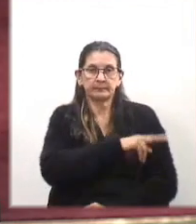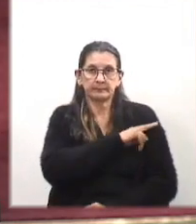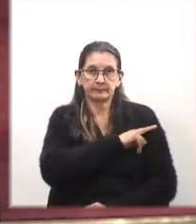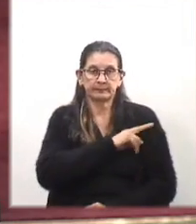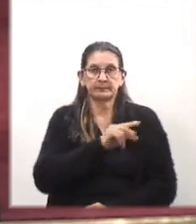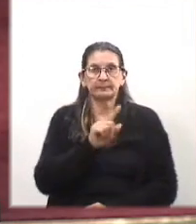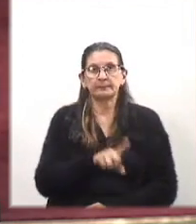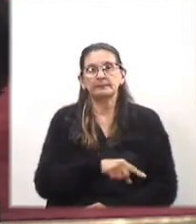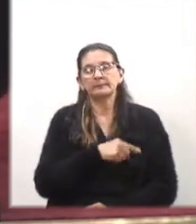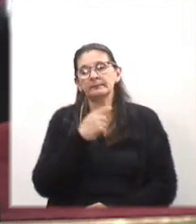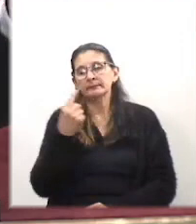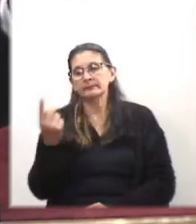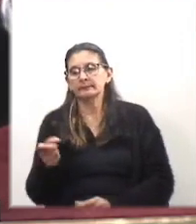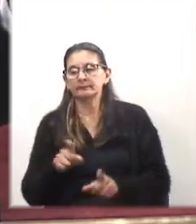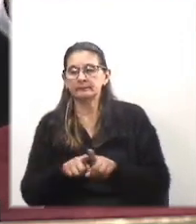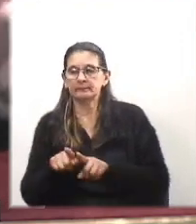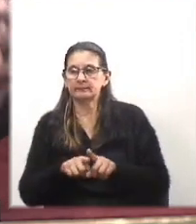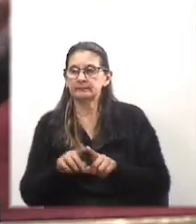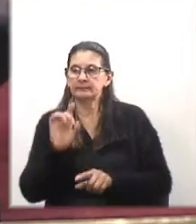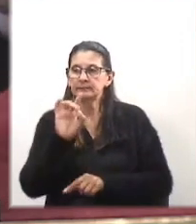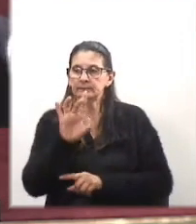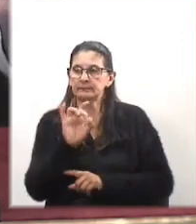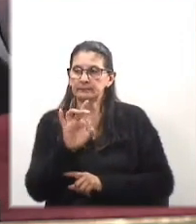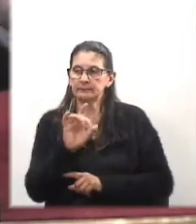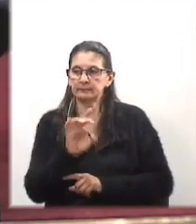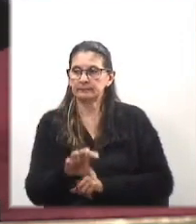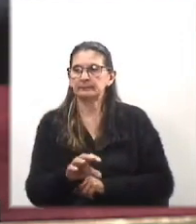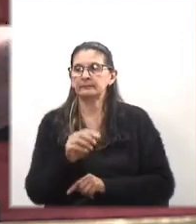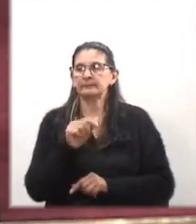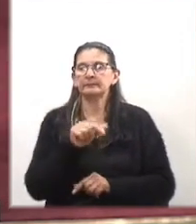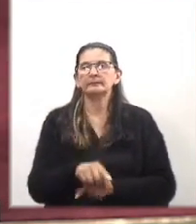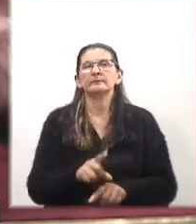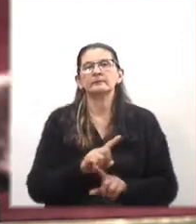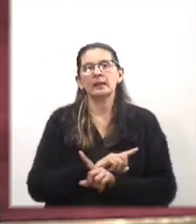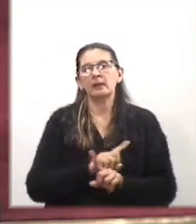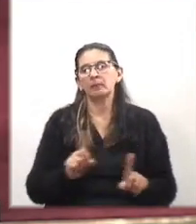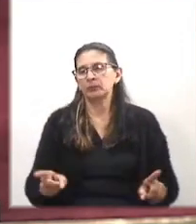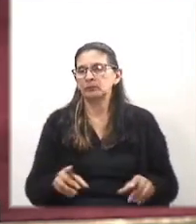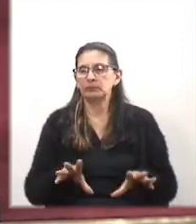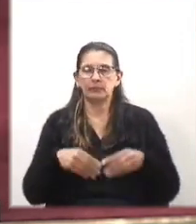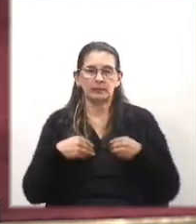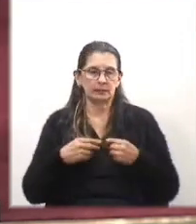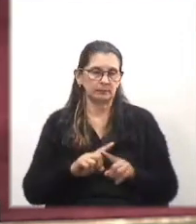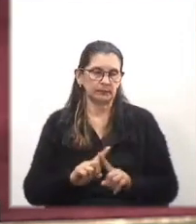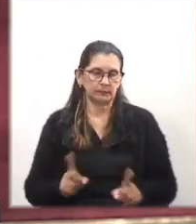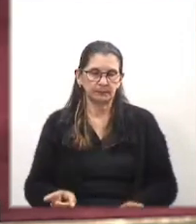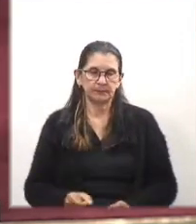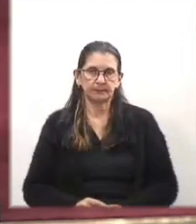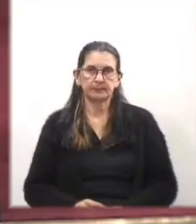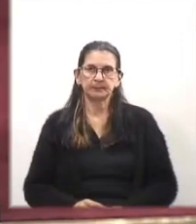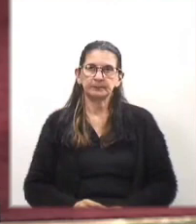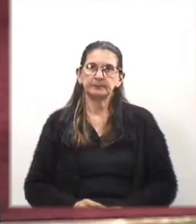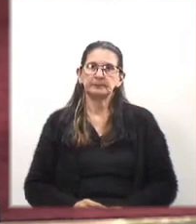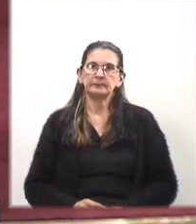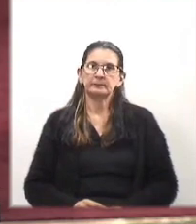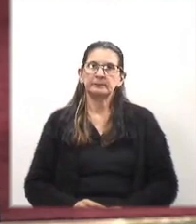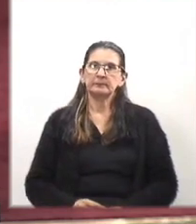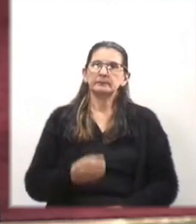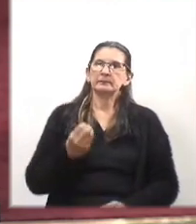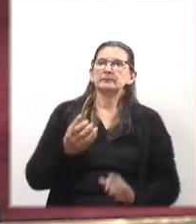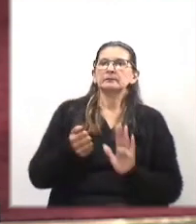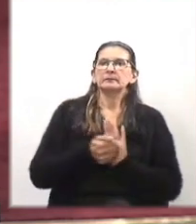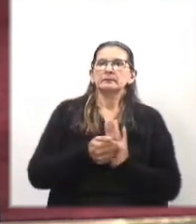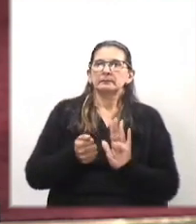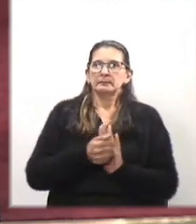y pasando a la carrera de 15 categorías, lo cual tampoco fue contemplado. En el